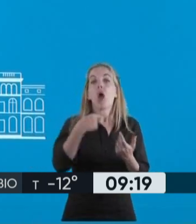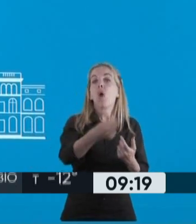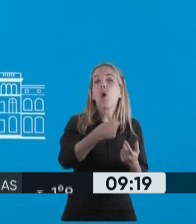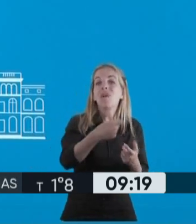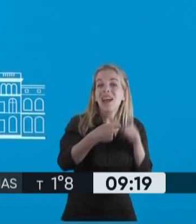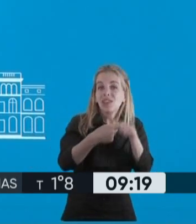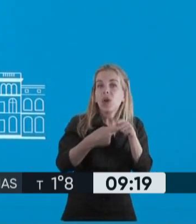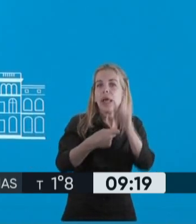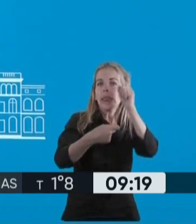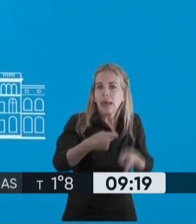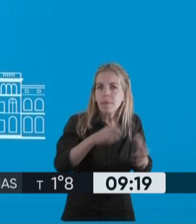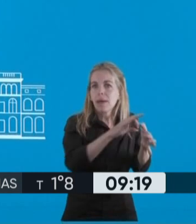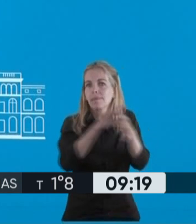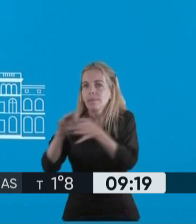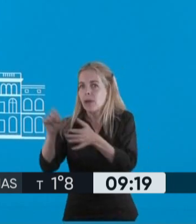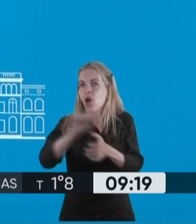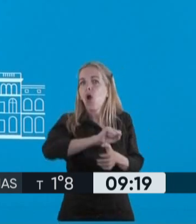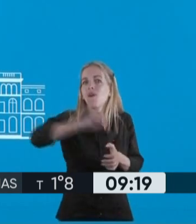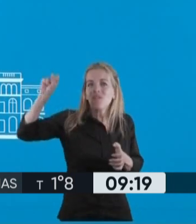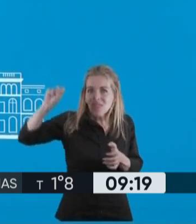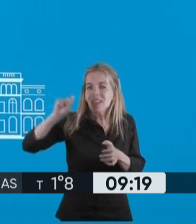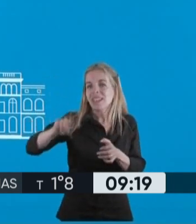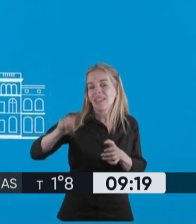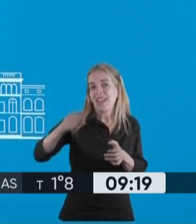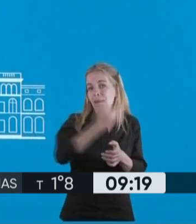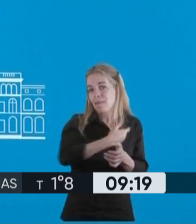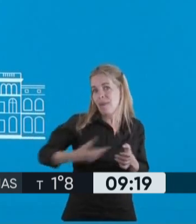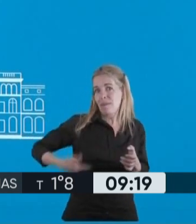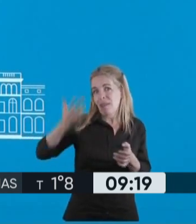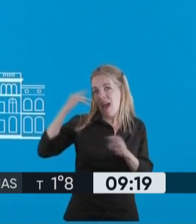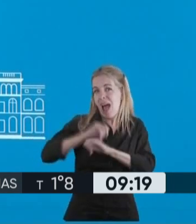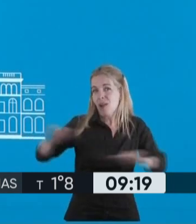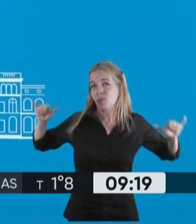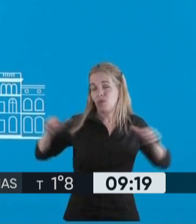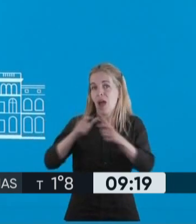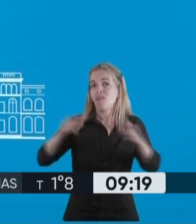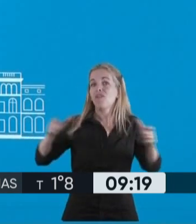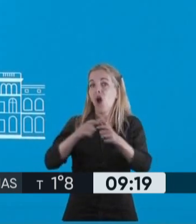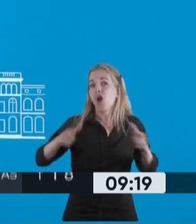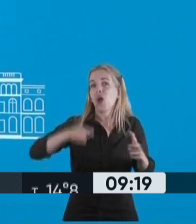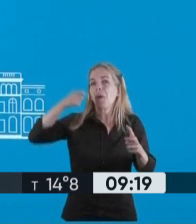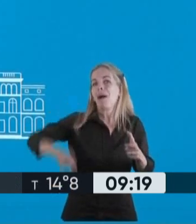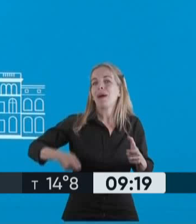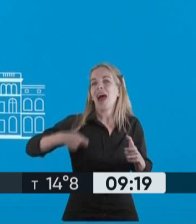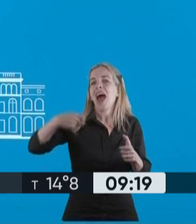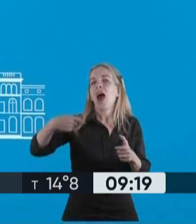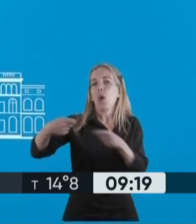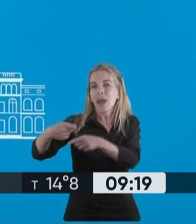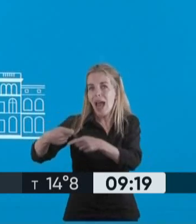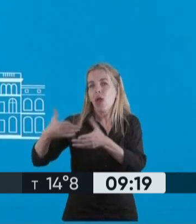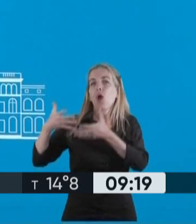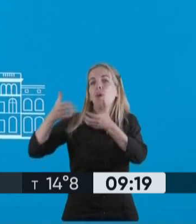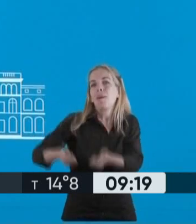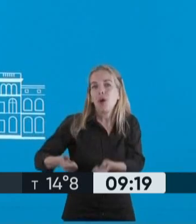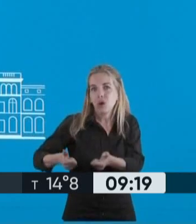vienen acompañando a la inflación, el bono de 6.000 pesos de hace un mes atrás y el de 12.000 ahora hacen que eso que continúe